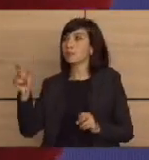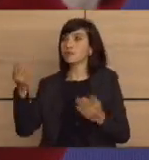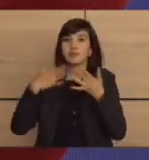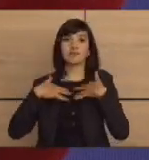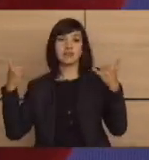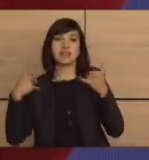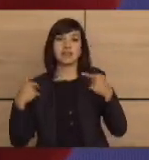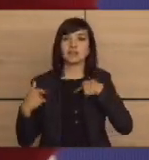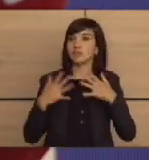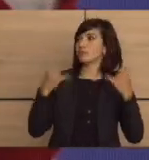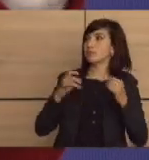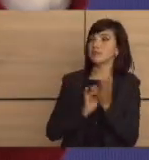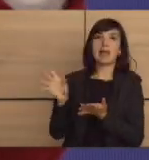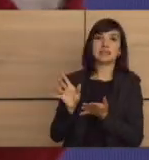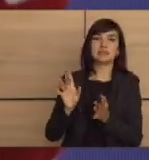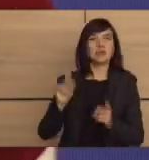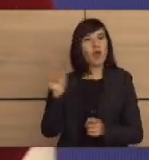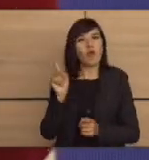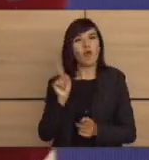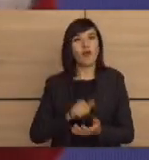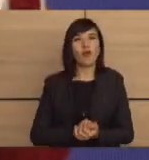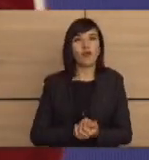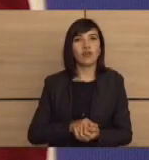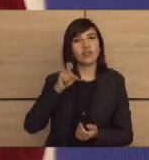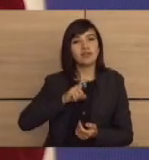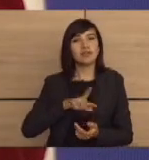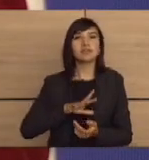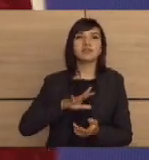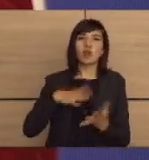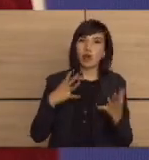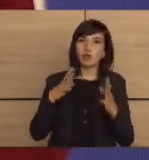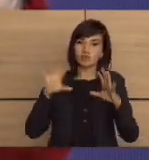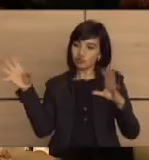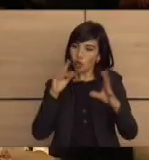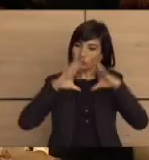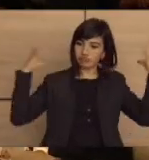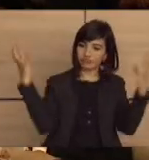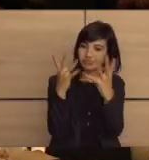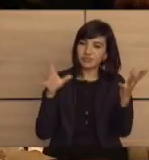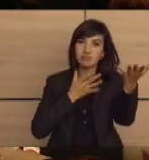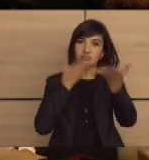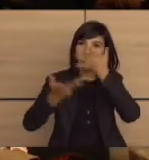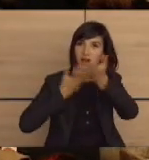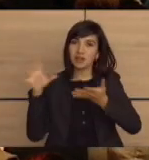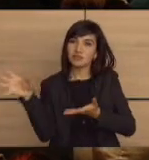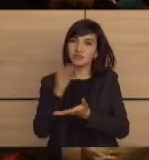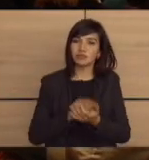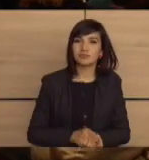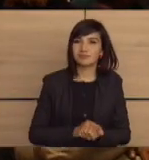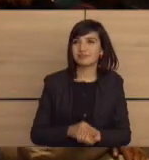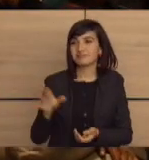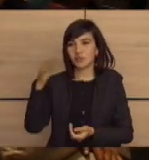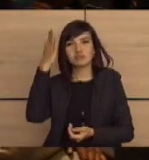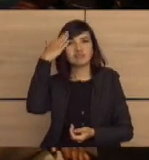alegres cuando no vemos otras alegrías. No, situémonos en un mundo más grande. Pero bueno, ustedes saben mucho más que yo